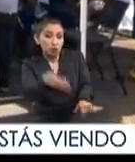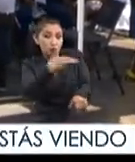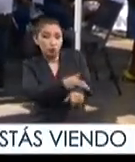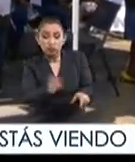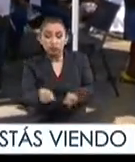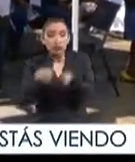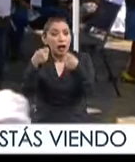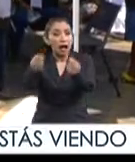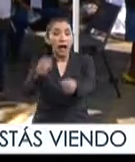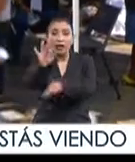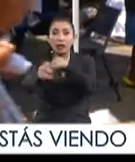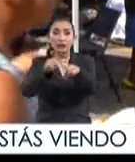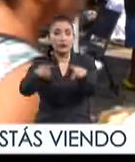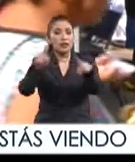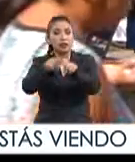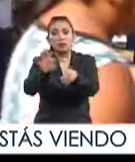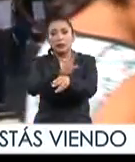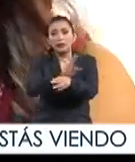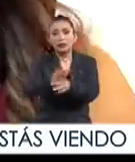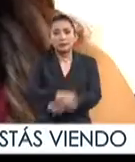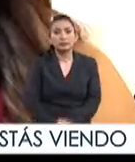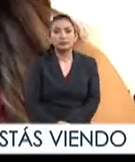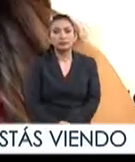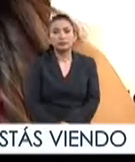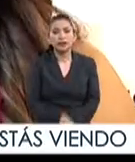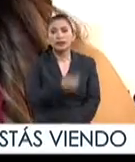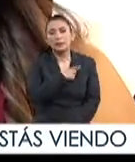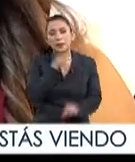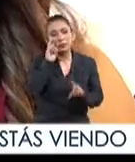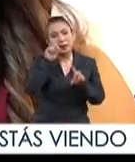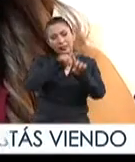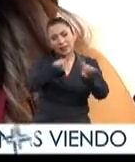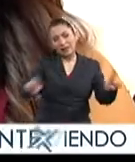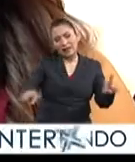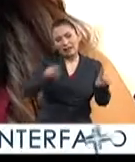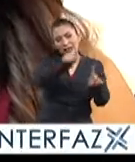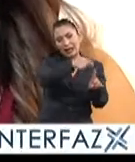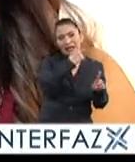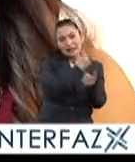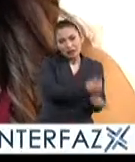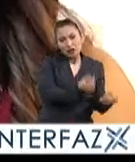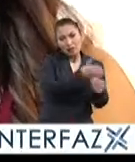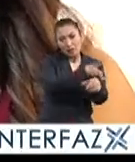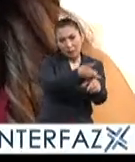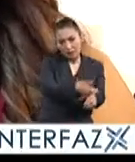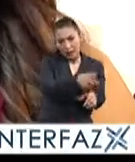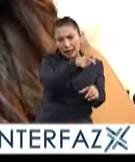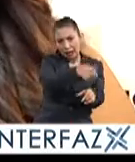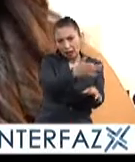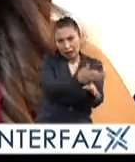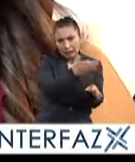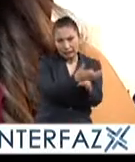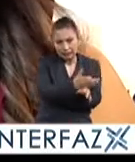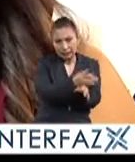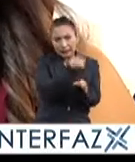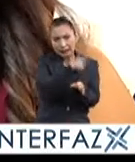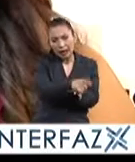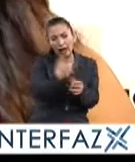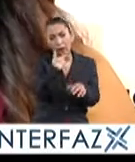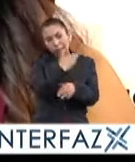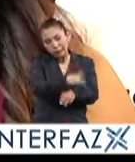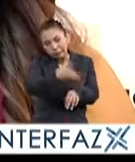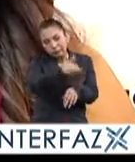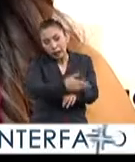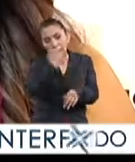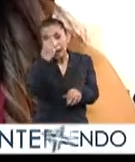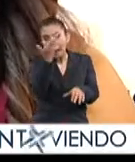se les brindarán distintos beneficios. Tenemos que diferenciar, digamos, a los niños y familias que están ahorita en un proceso